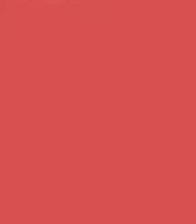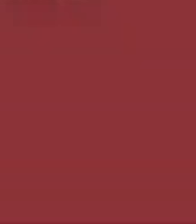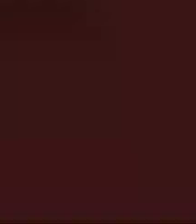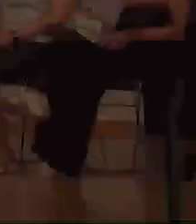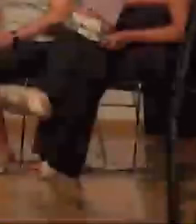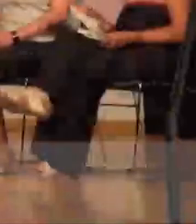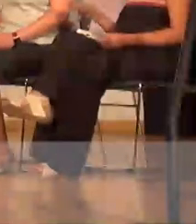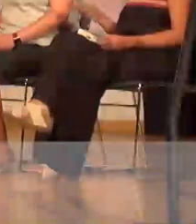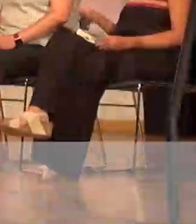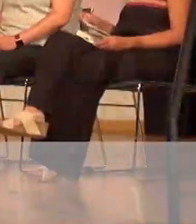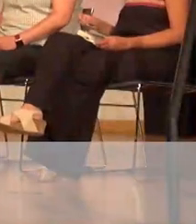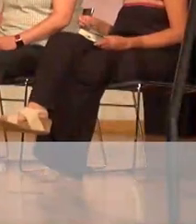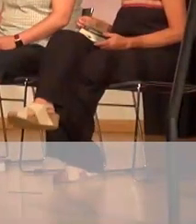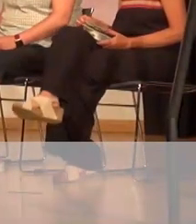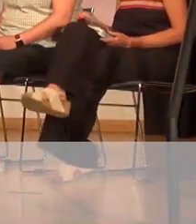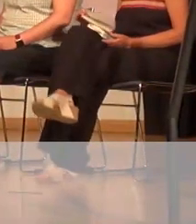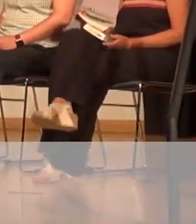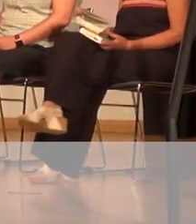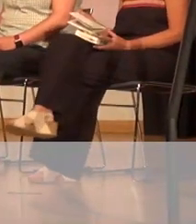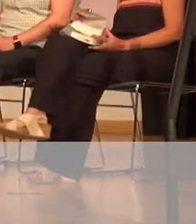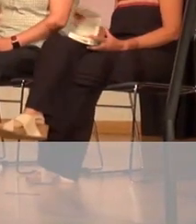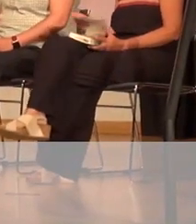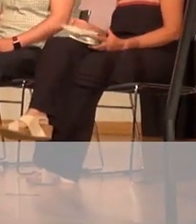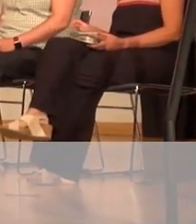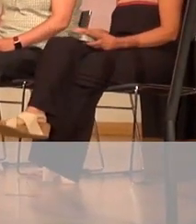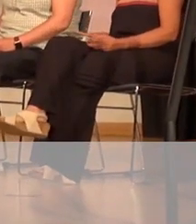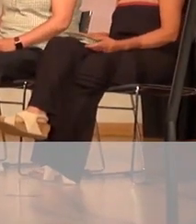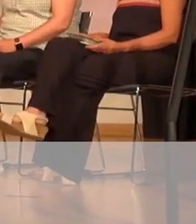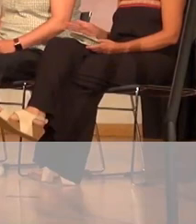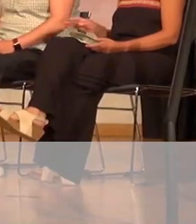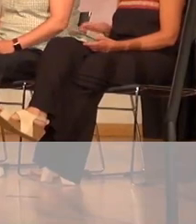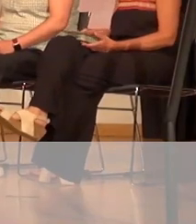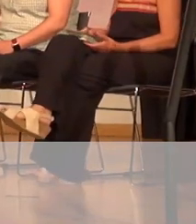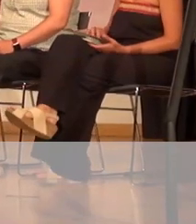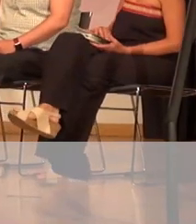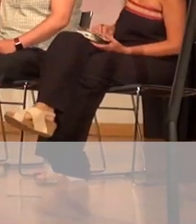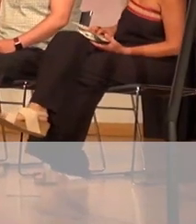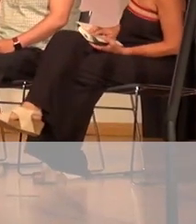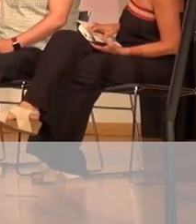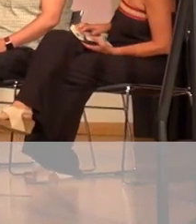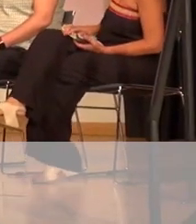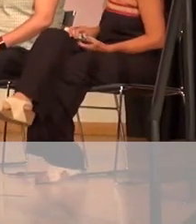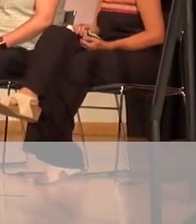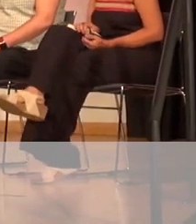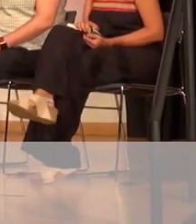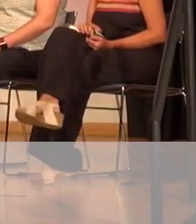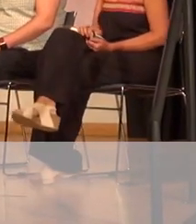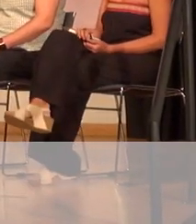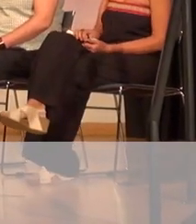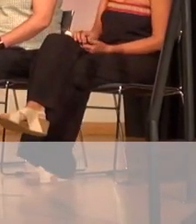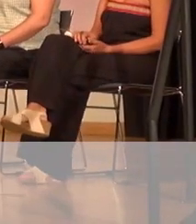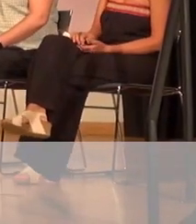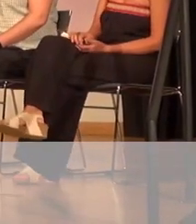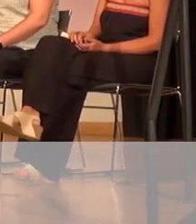Bueno, yo creo que son todos muy, muy reconocidos y además me ha gustado mucho porque cuando habéis entrado por la puerta muchos de vosotros os